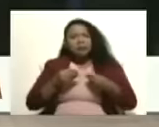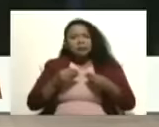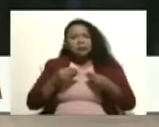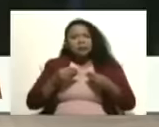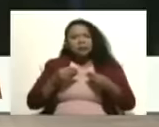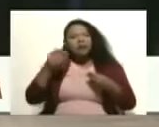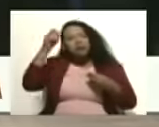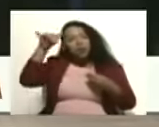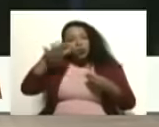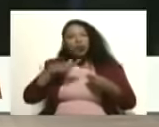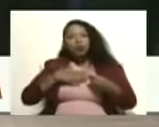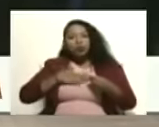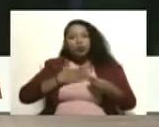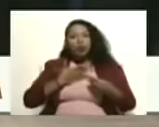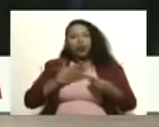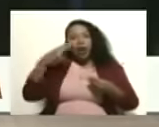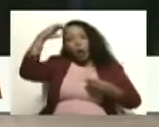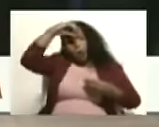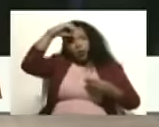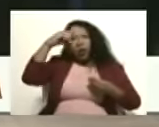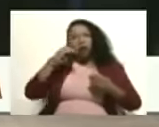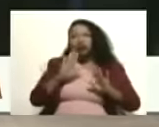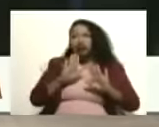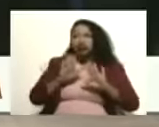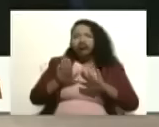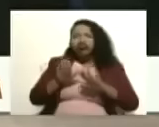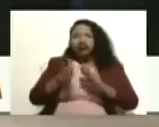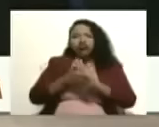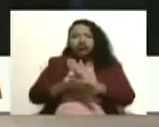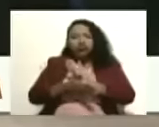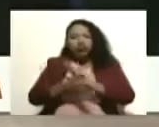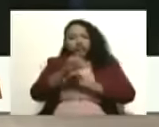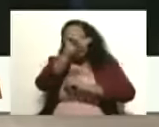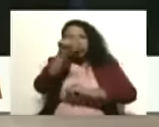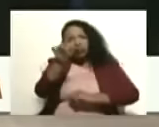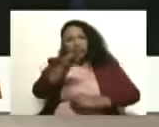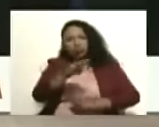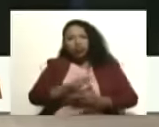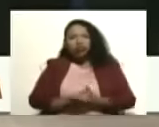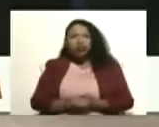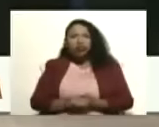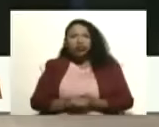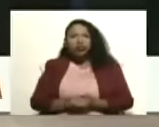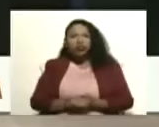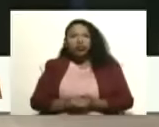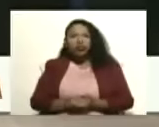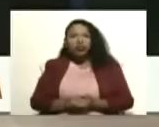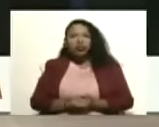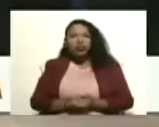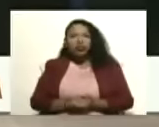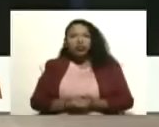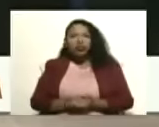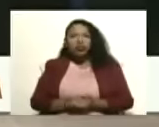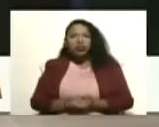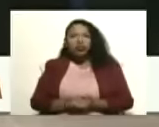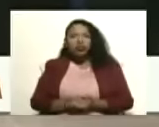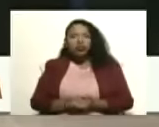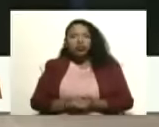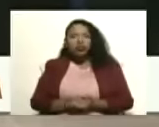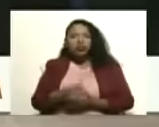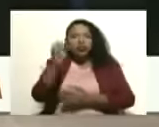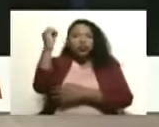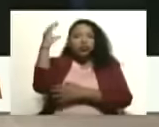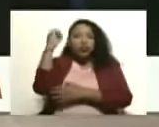pueblo emita su voluntad sobre nuestra Guayana Esequiba. El Parlamento de